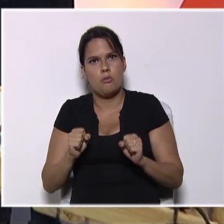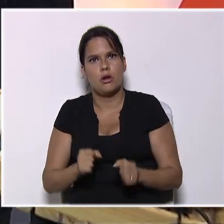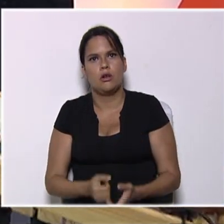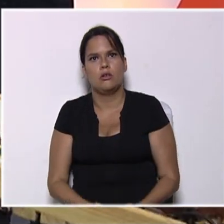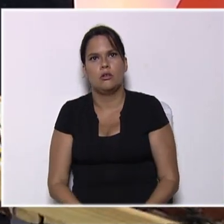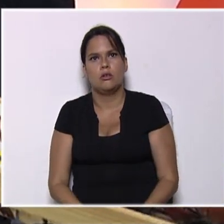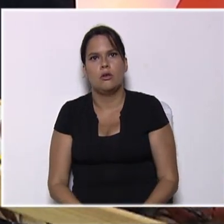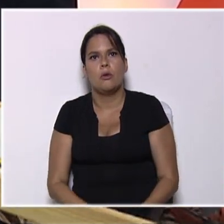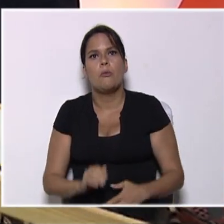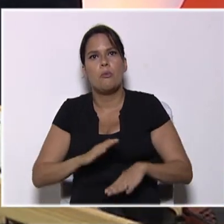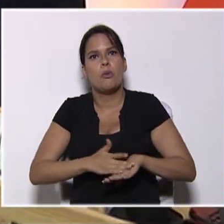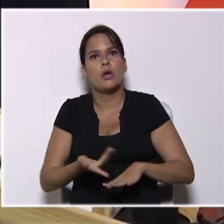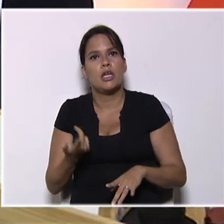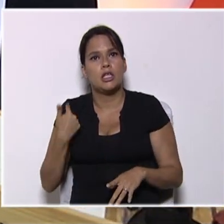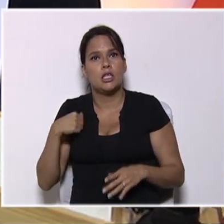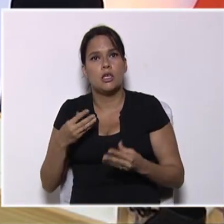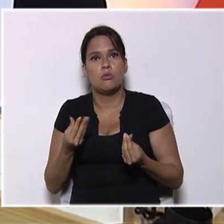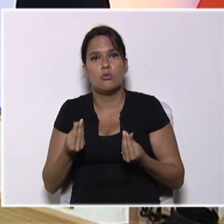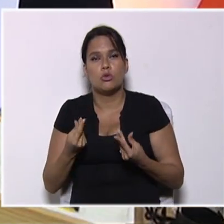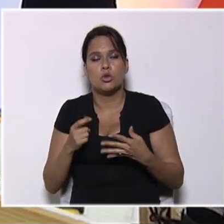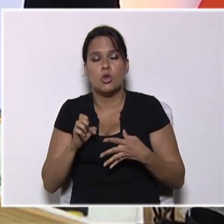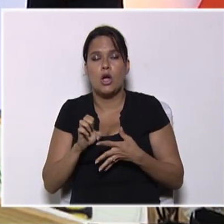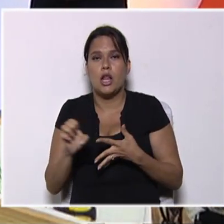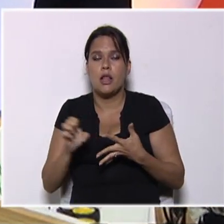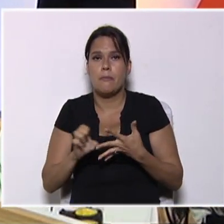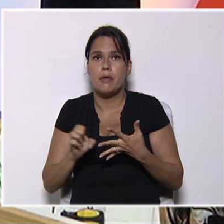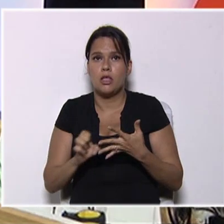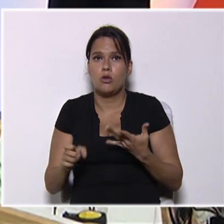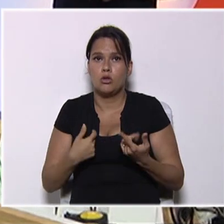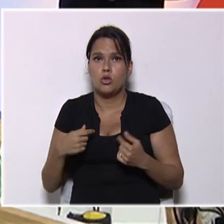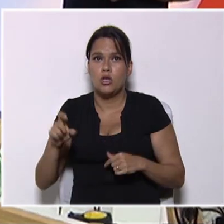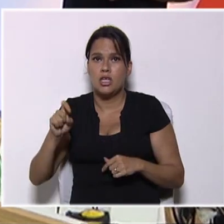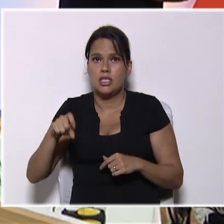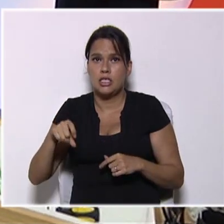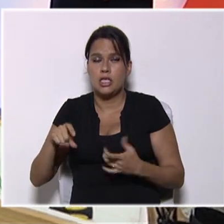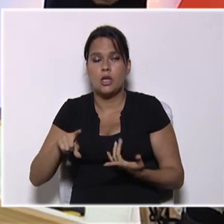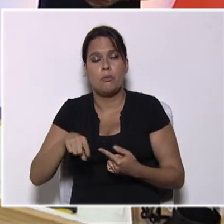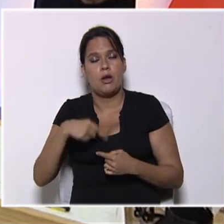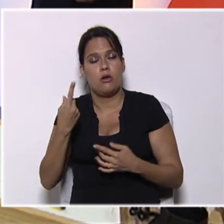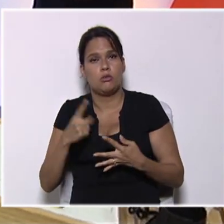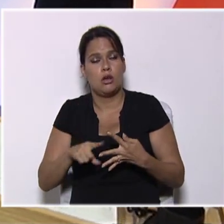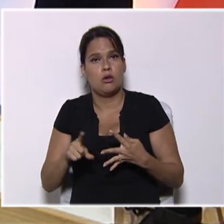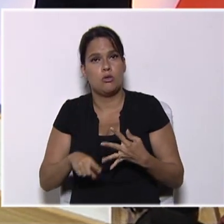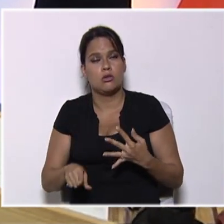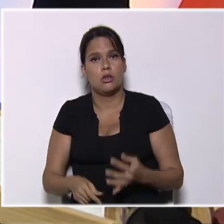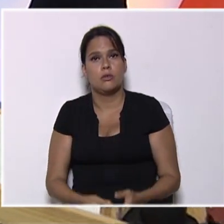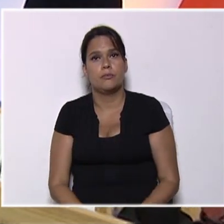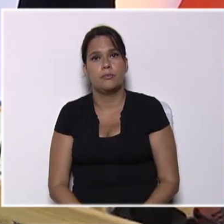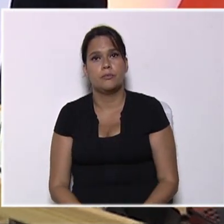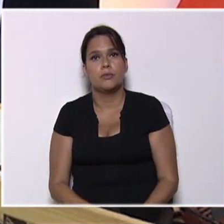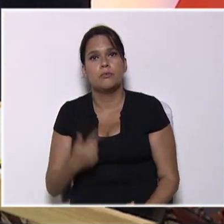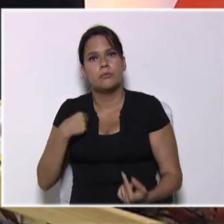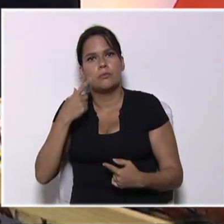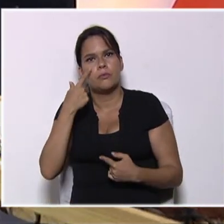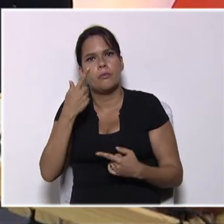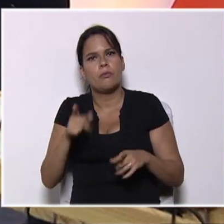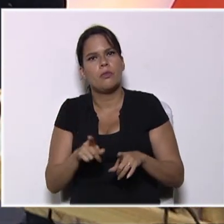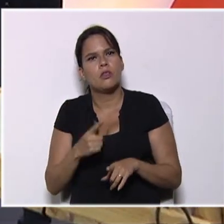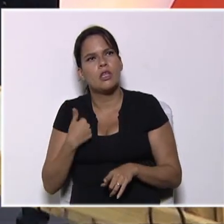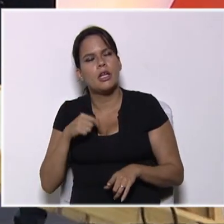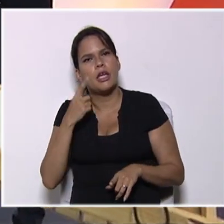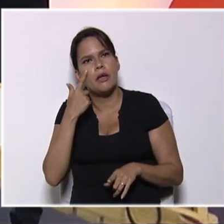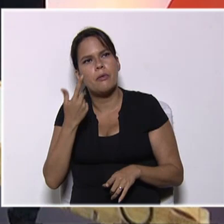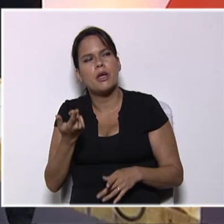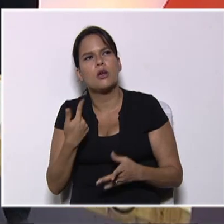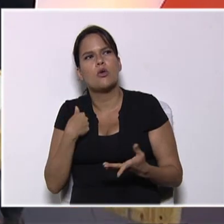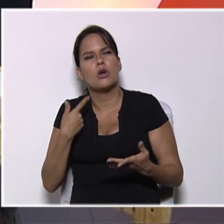porque contienen gran cantidad de elementos que son necesarios para otro. Exacto. Fíjense que tiene que ver entonces con el